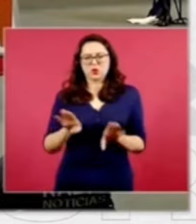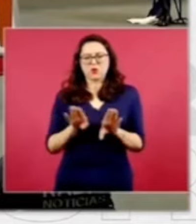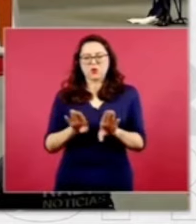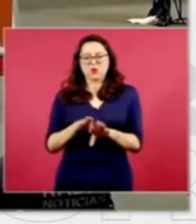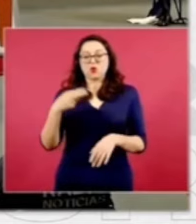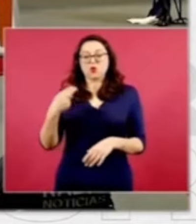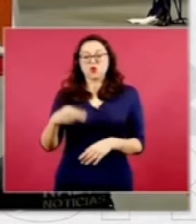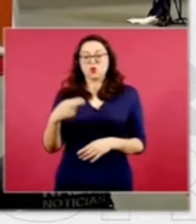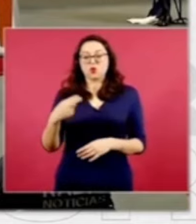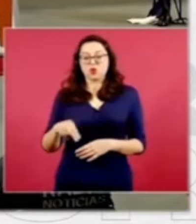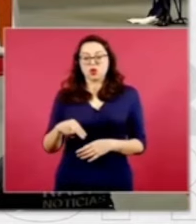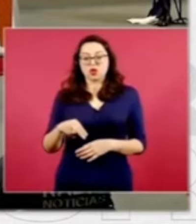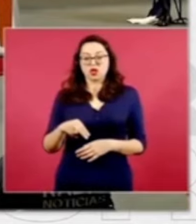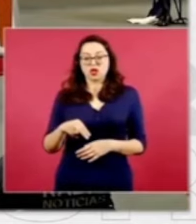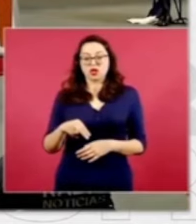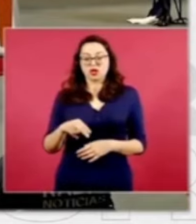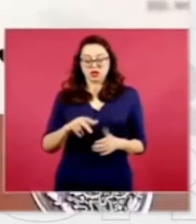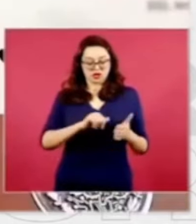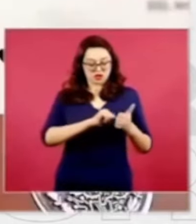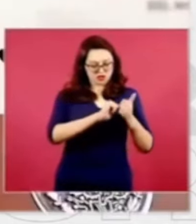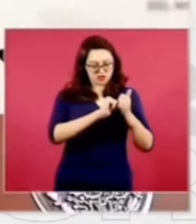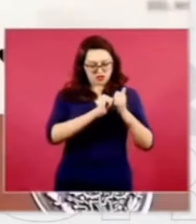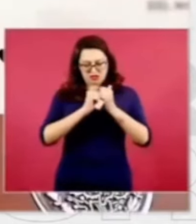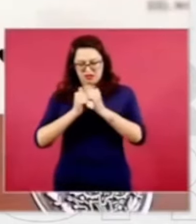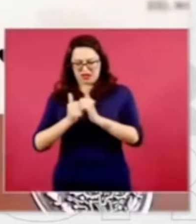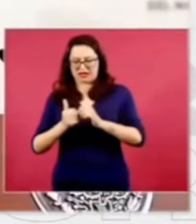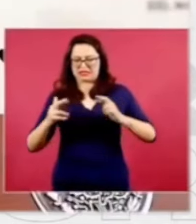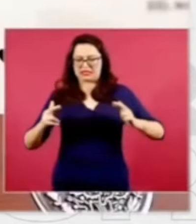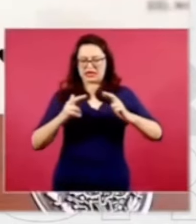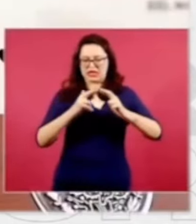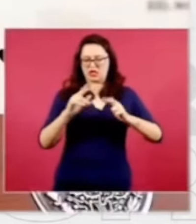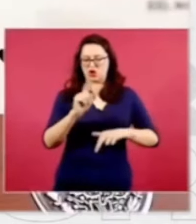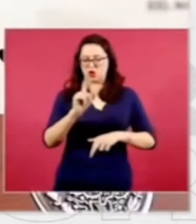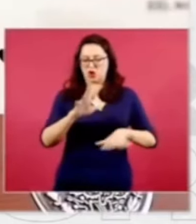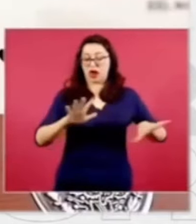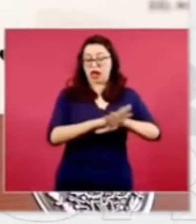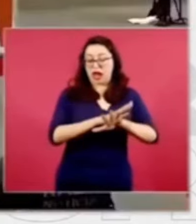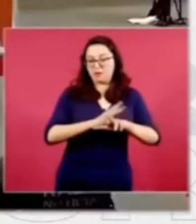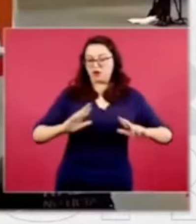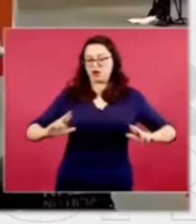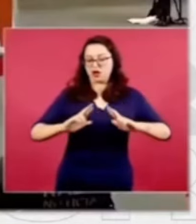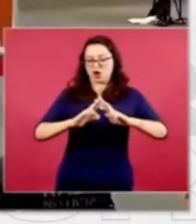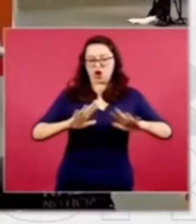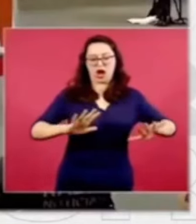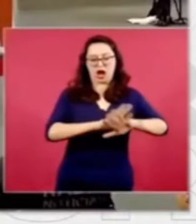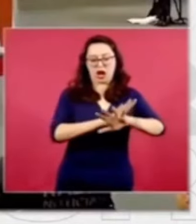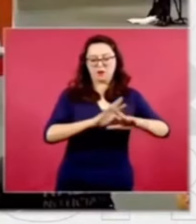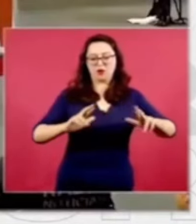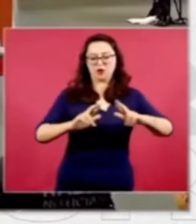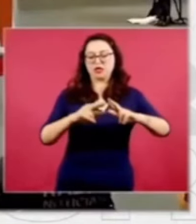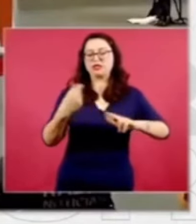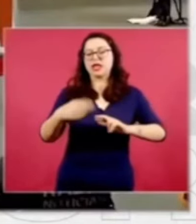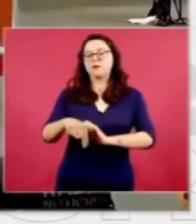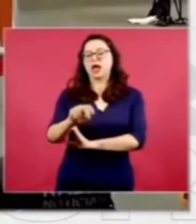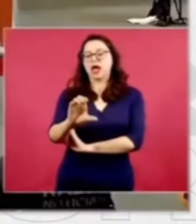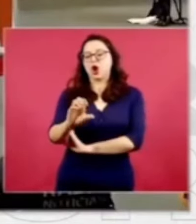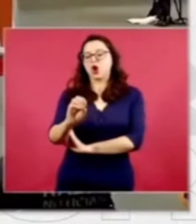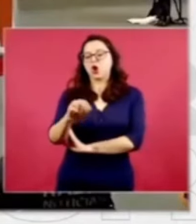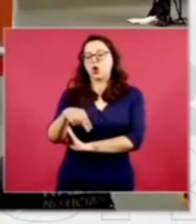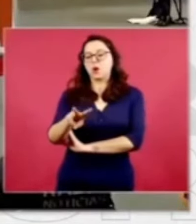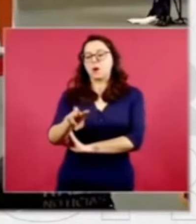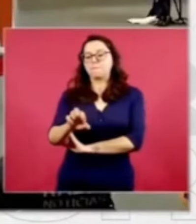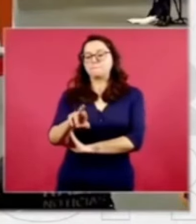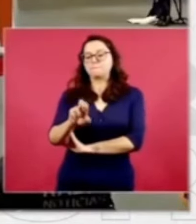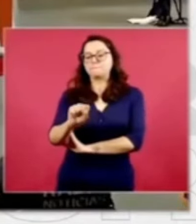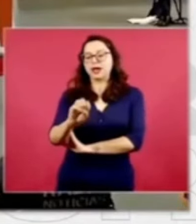Conversos, converso, pero tiene que ver más con la religión, que cambia de una religión a otra, es converso, pero bueno, pues se